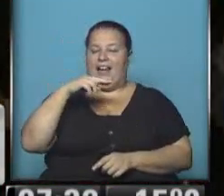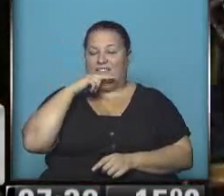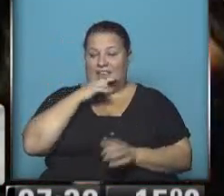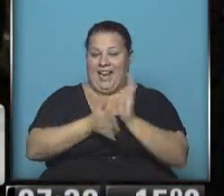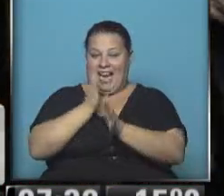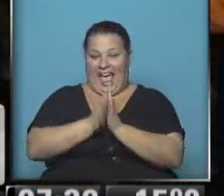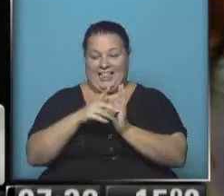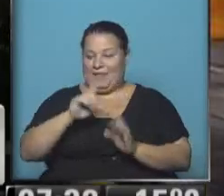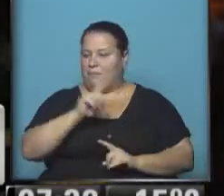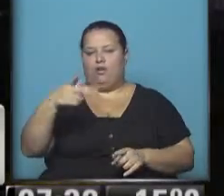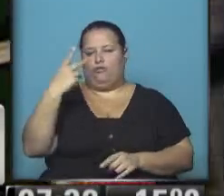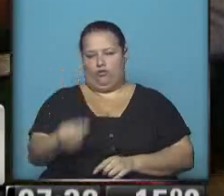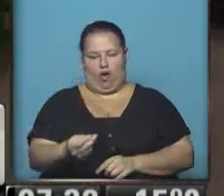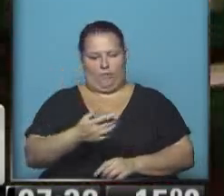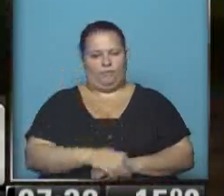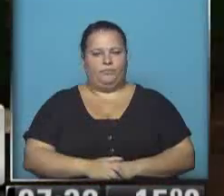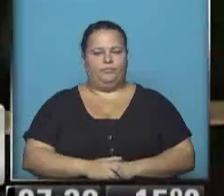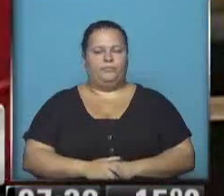boleto pero no los dejan